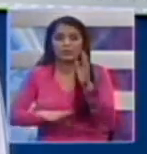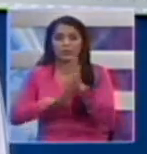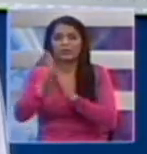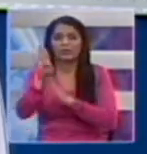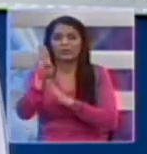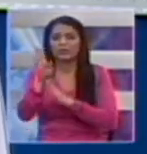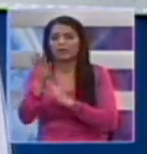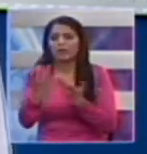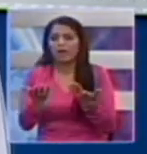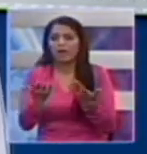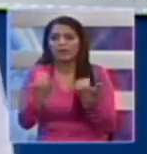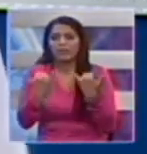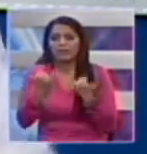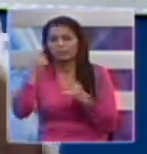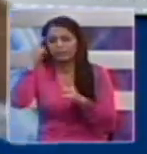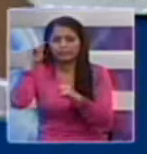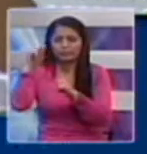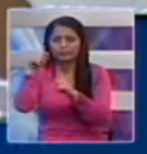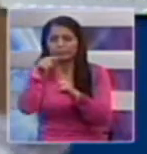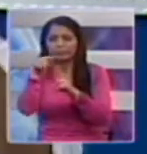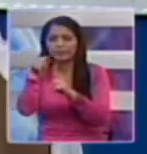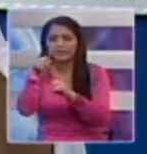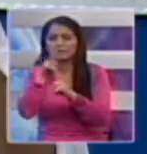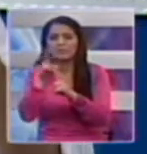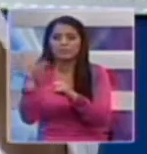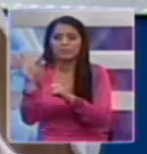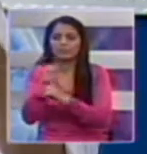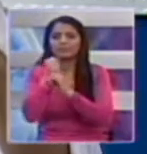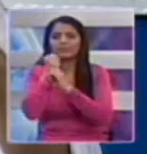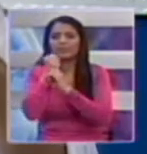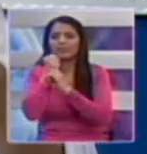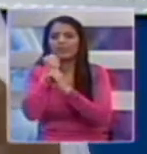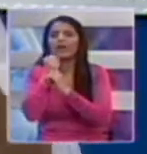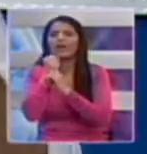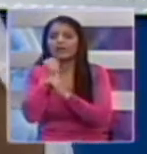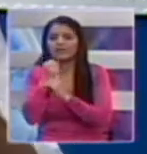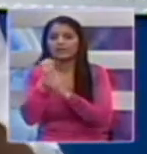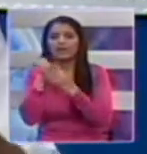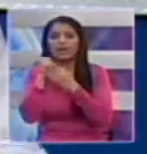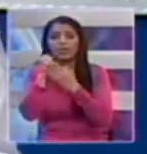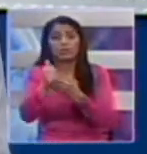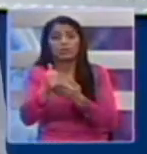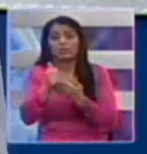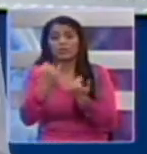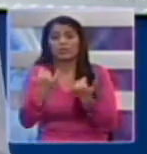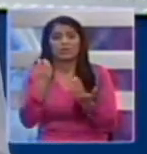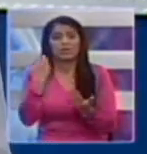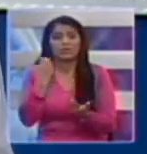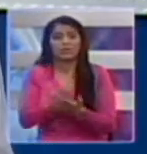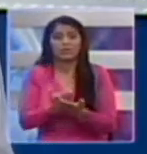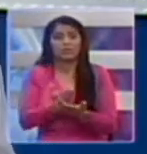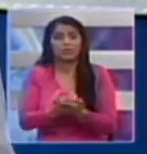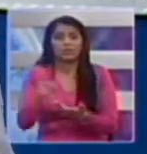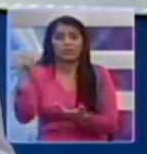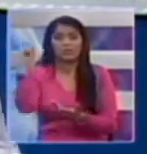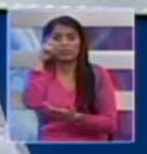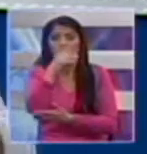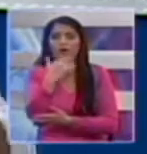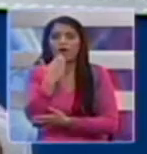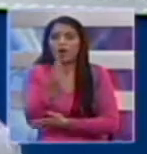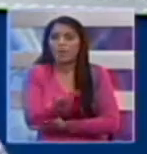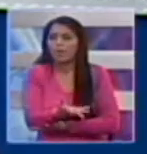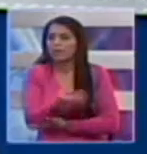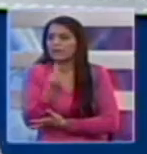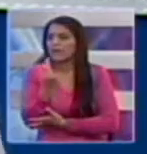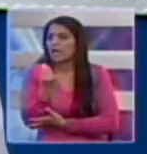Consenso Ecuador, pensamos en lo mismo, reducir el costo país. Todo está caro producir en